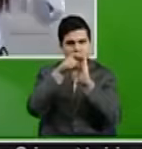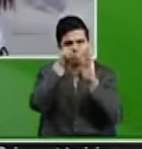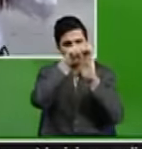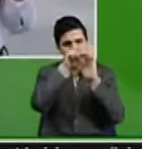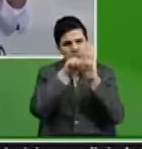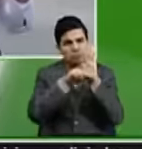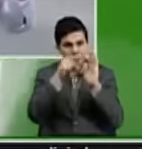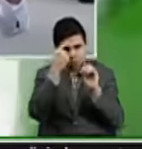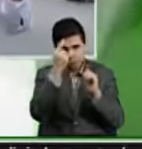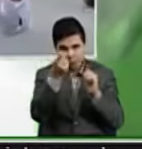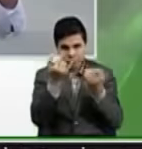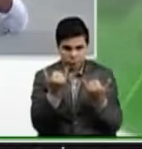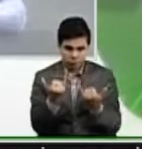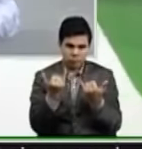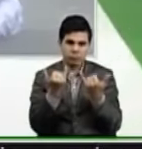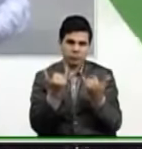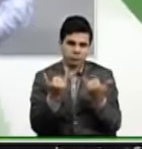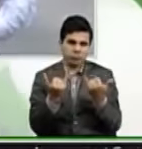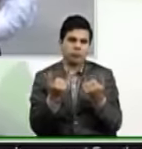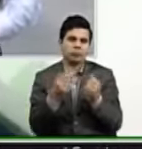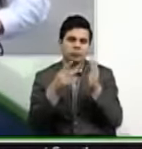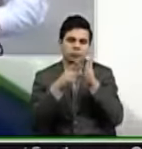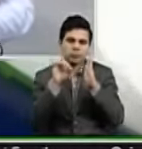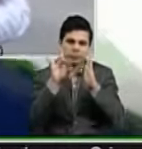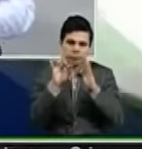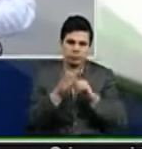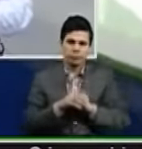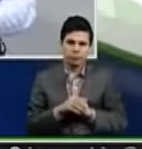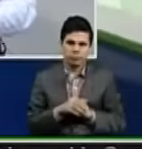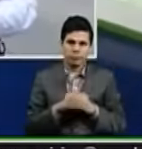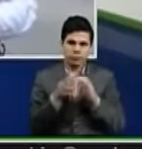la medida, por lo menos este año. Continúen ustedes con más información en estudio.